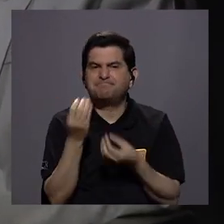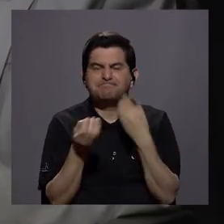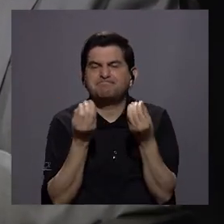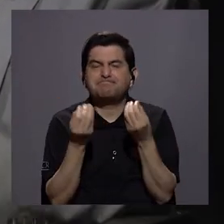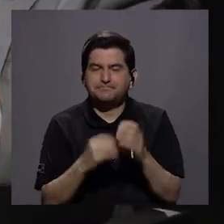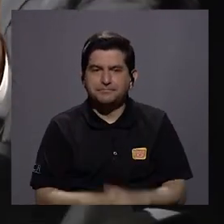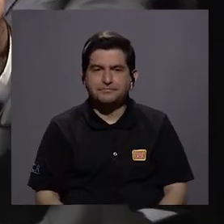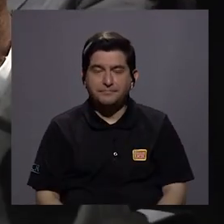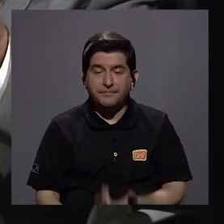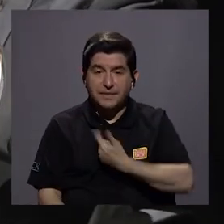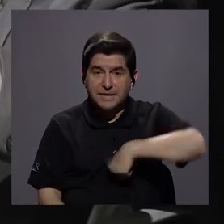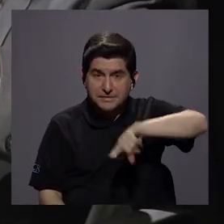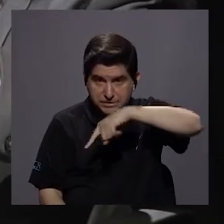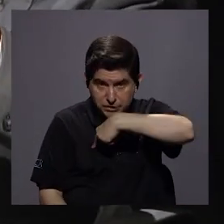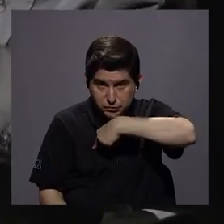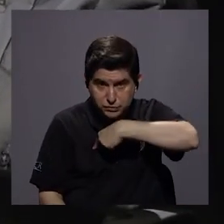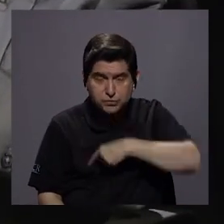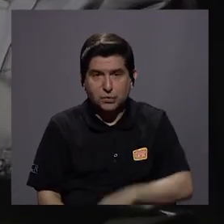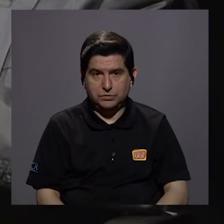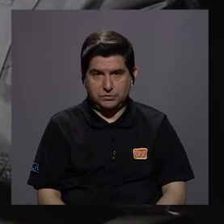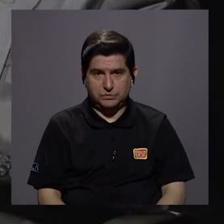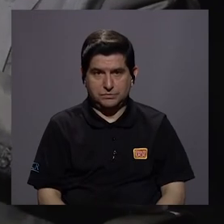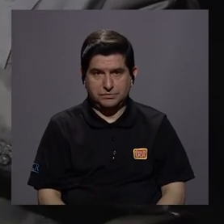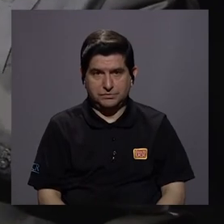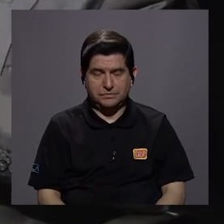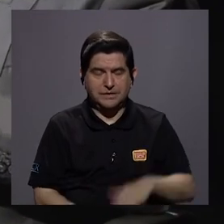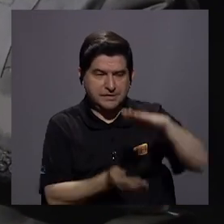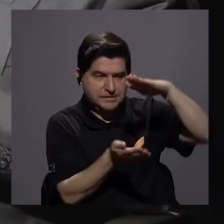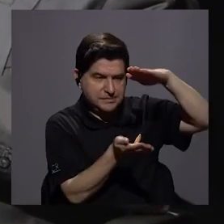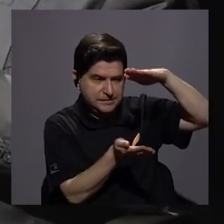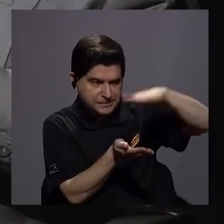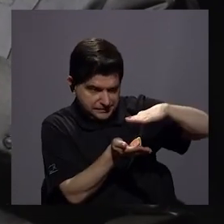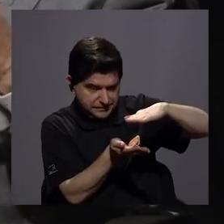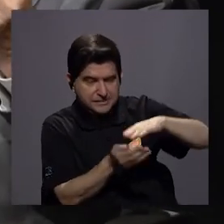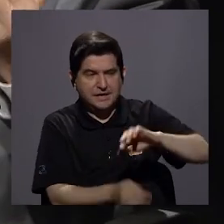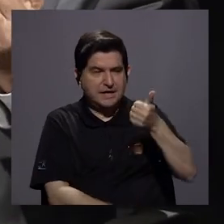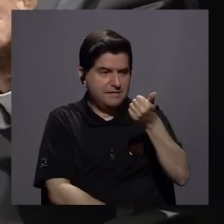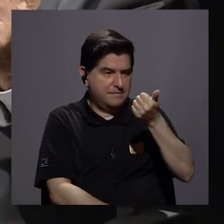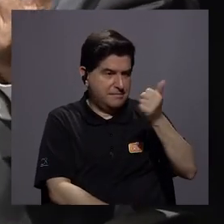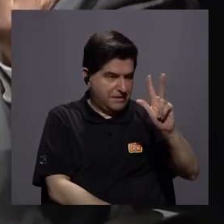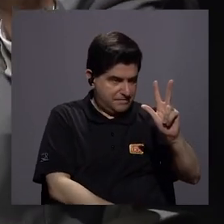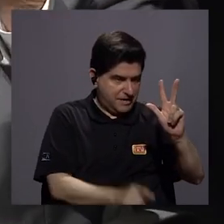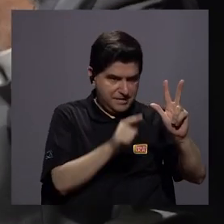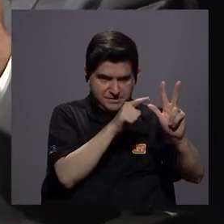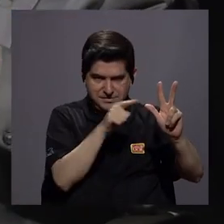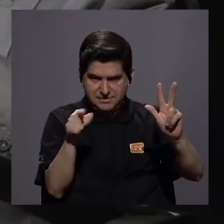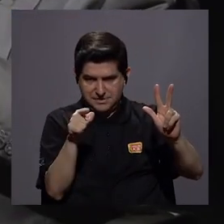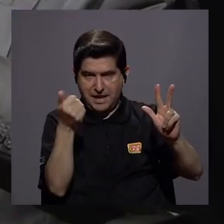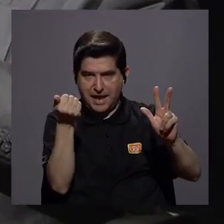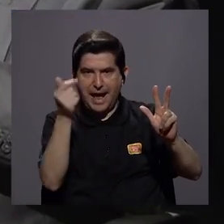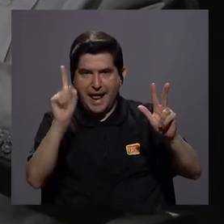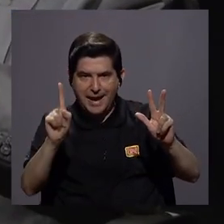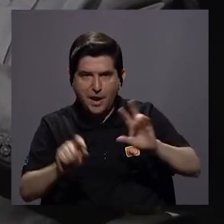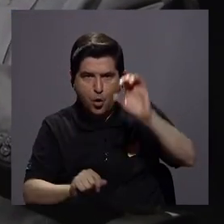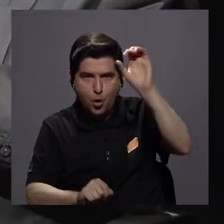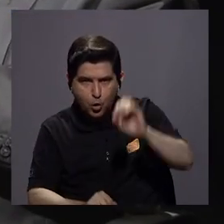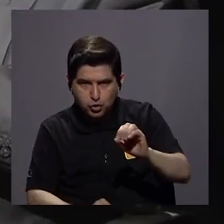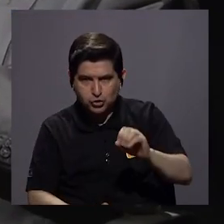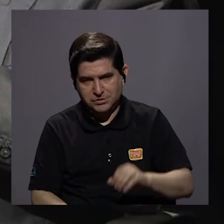es, entonces, si logramos bajar, digamos, del 13 al